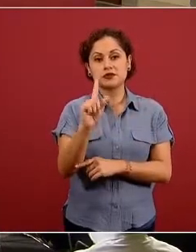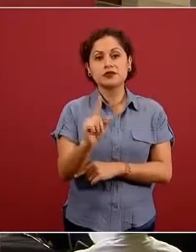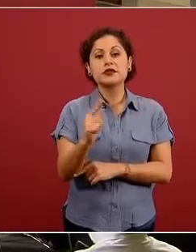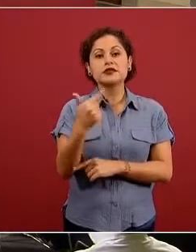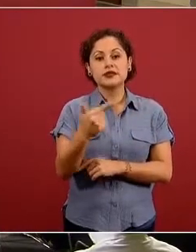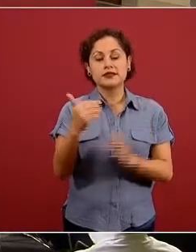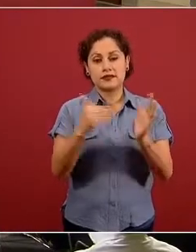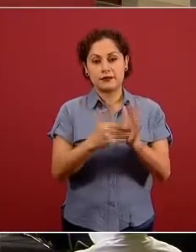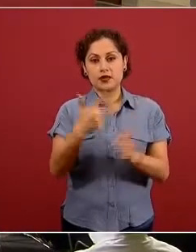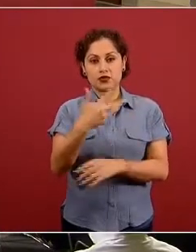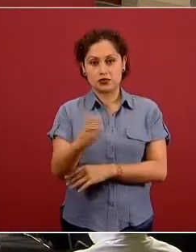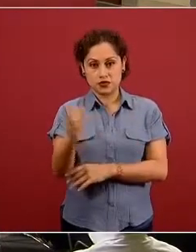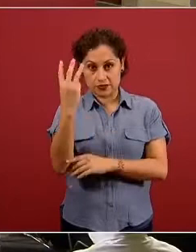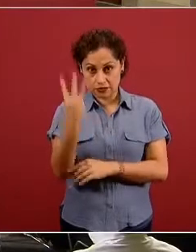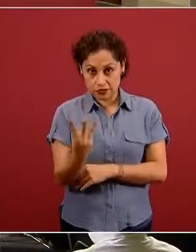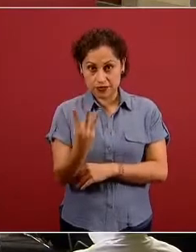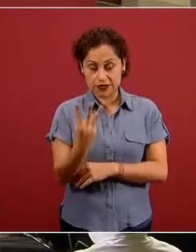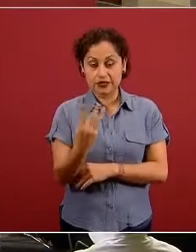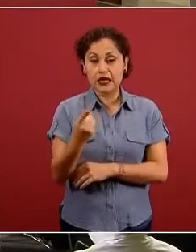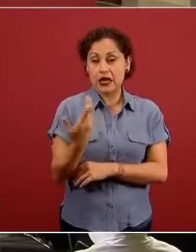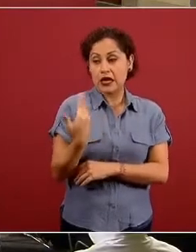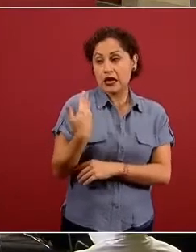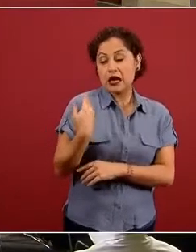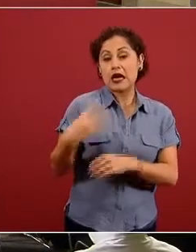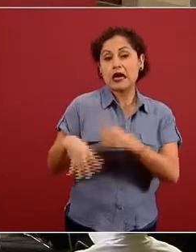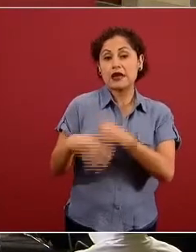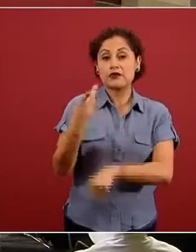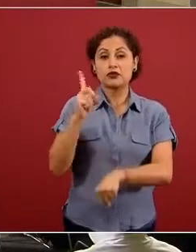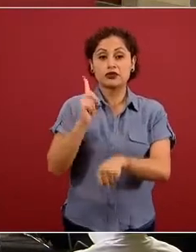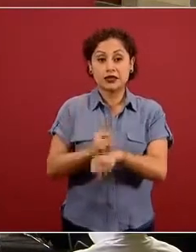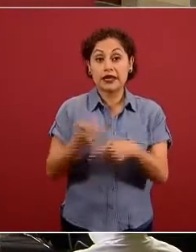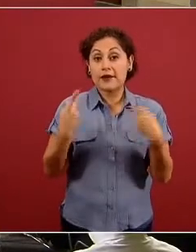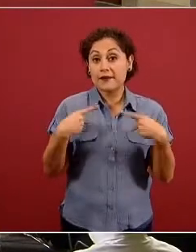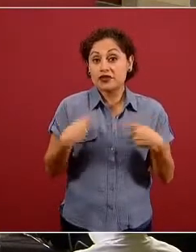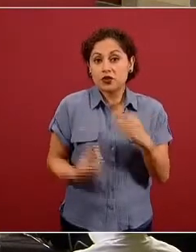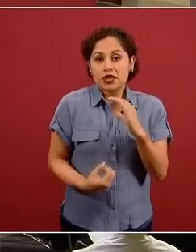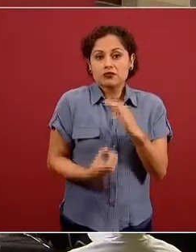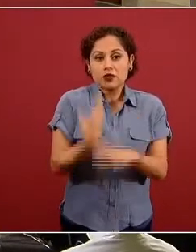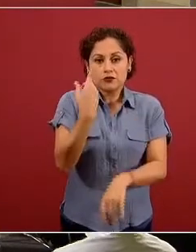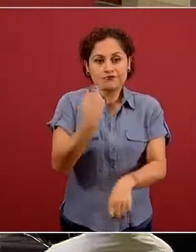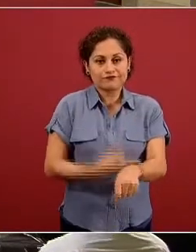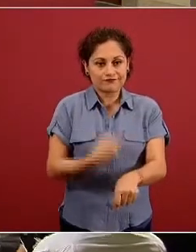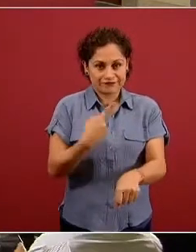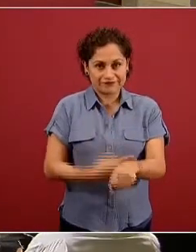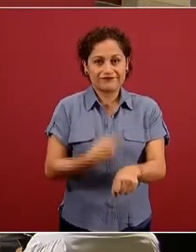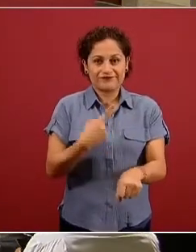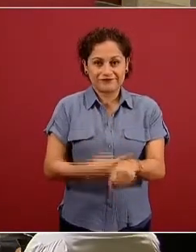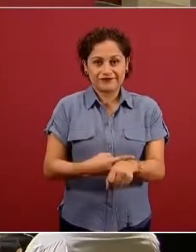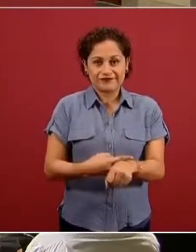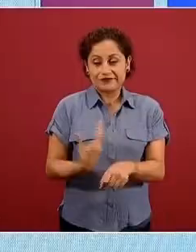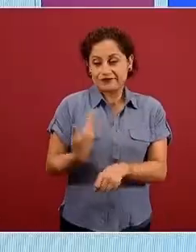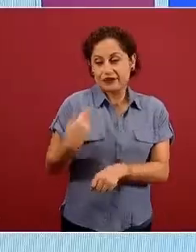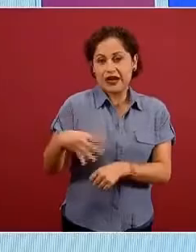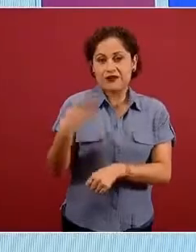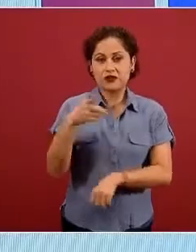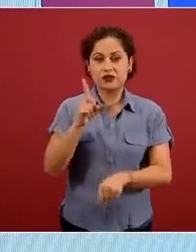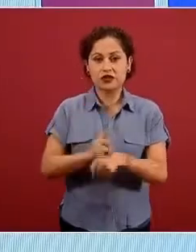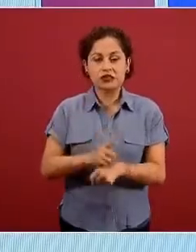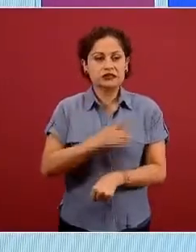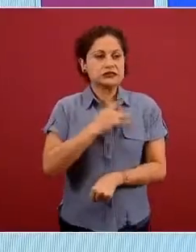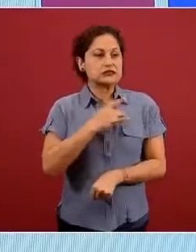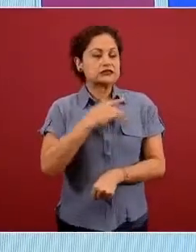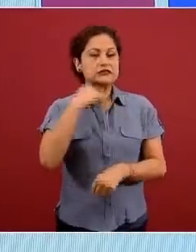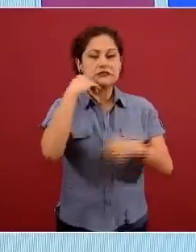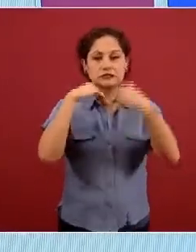1.117.803, son casos de los últimos 14 días, personas que enfermaron o desarrollaron síntomas en los últimos 14 días, y vemos